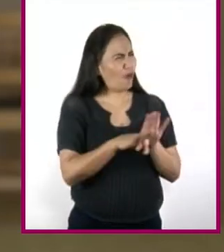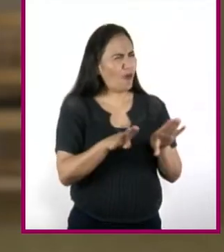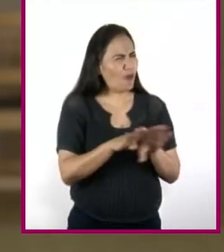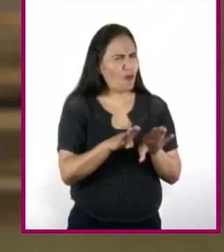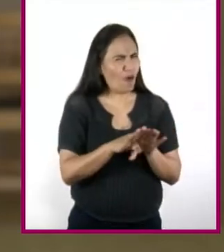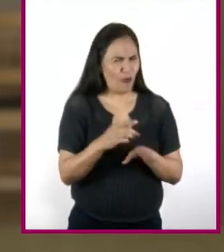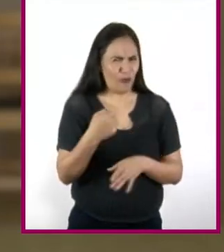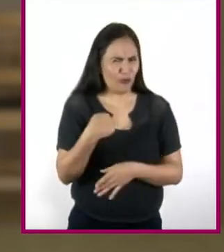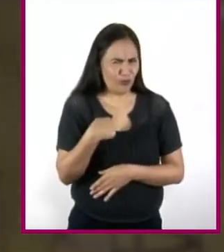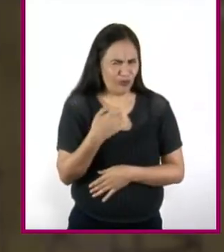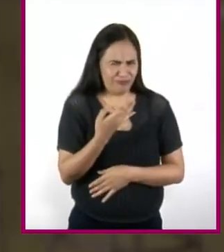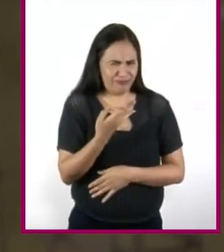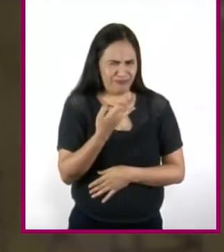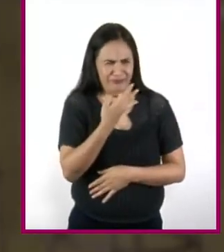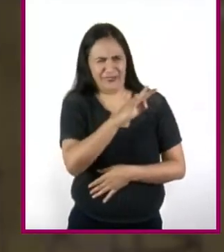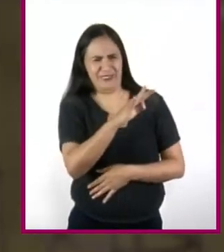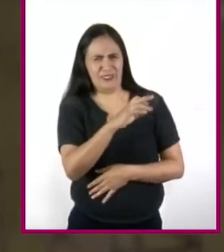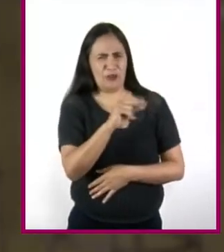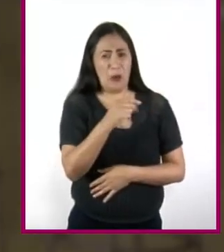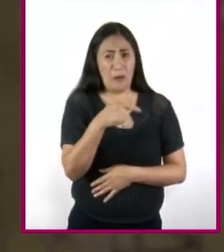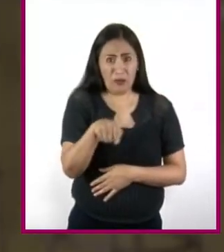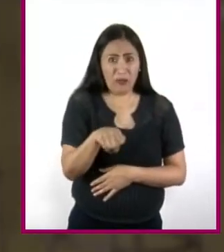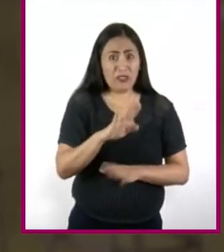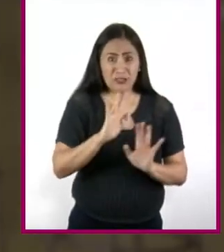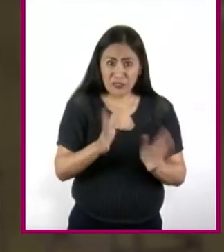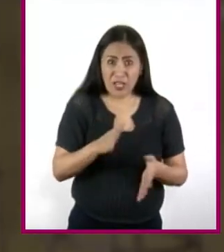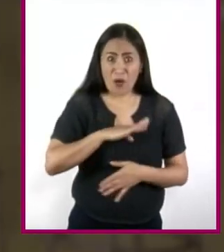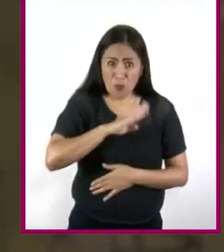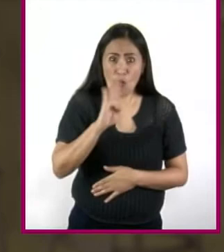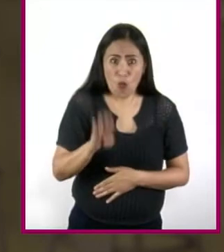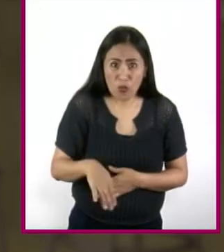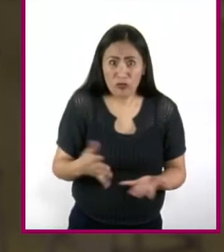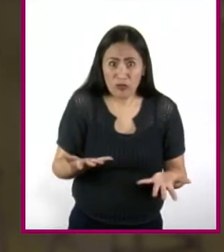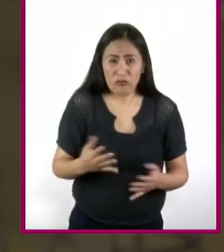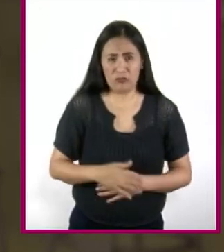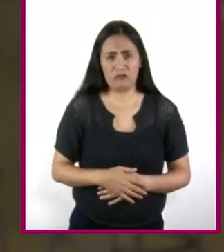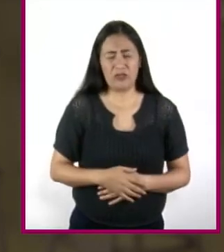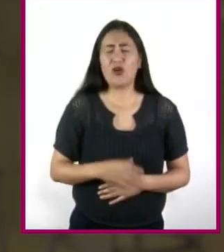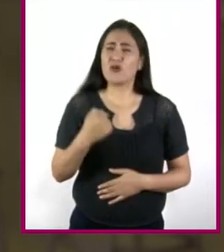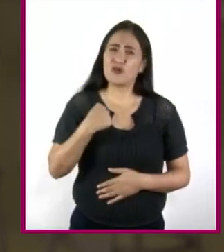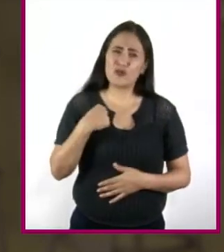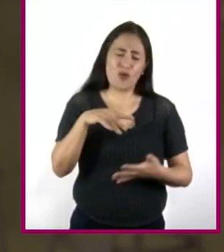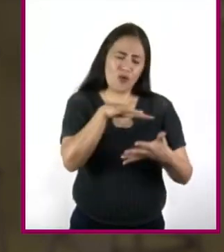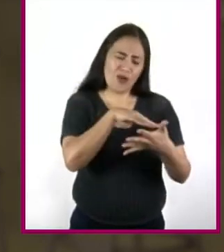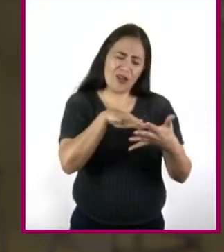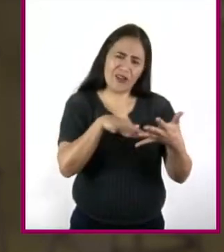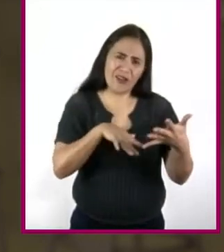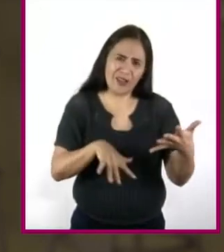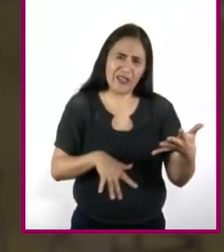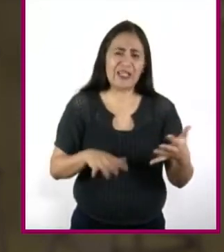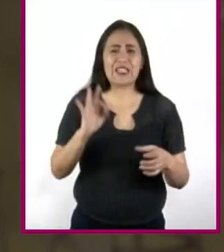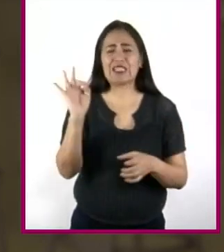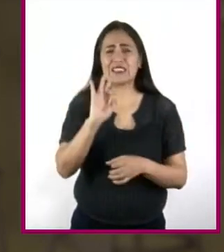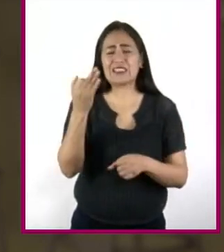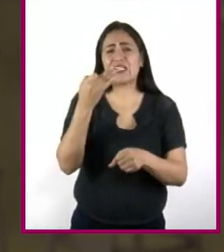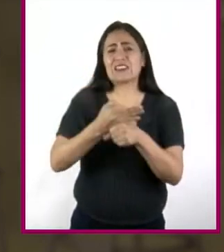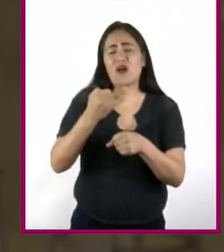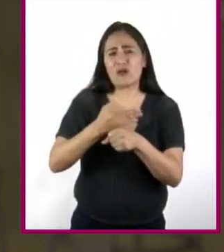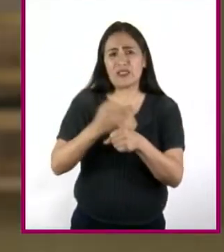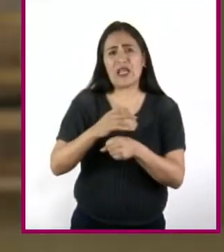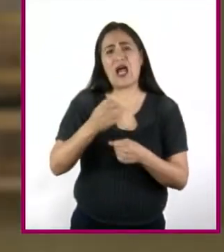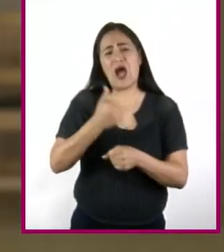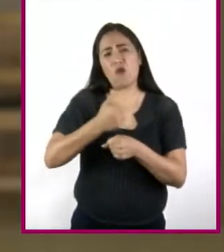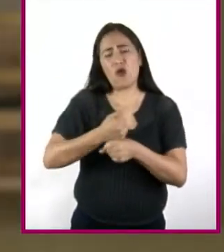pero él ya se murió. Pues es que estuve leyendo cosas y... ¿Qué tal que mi abuelo está sufriendo por haberse portado